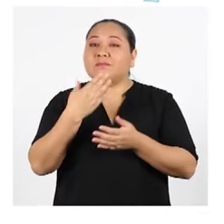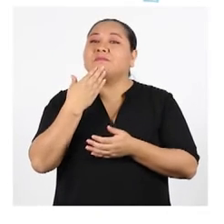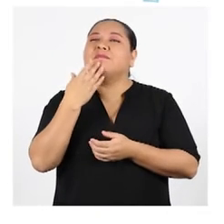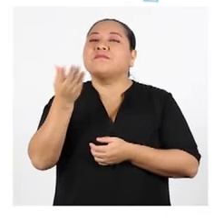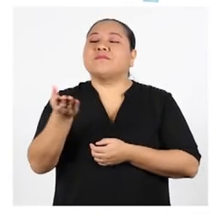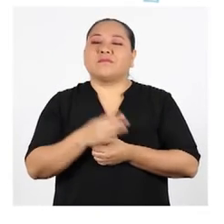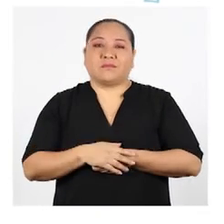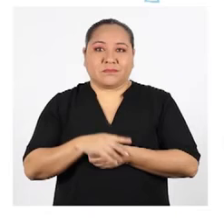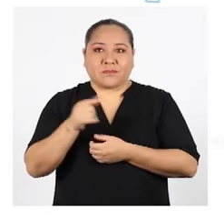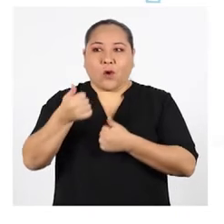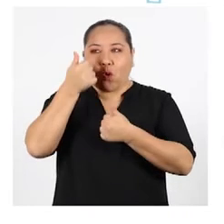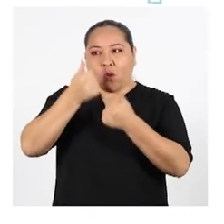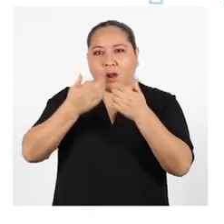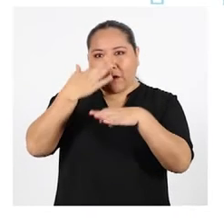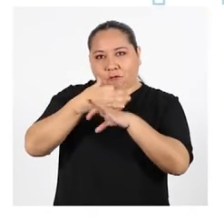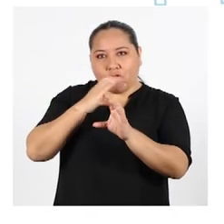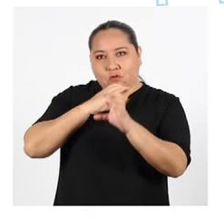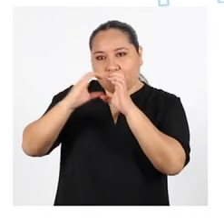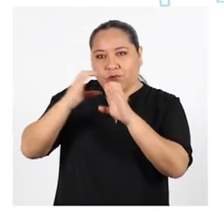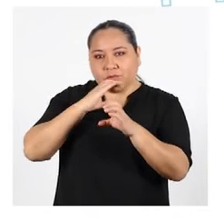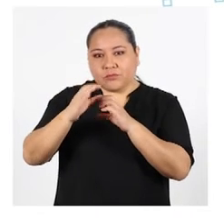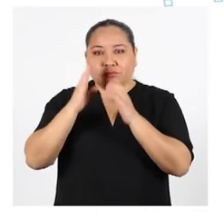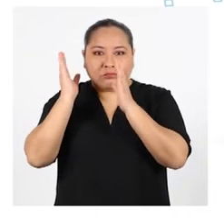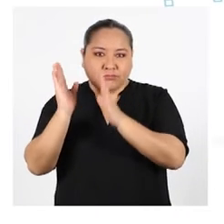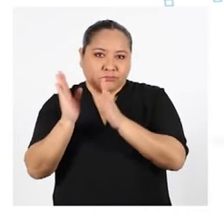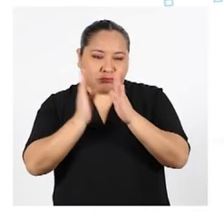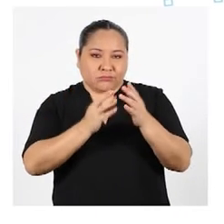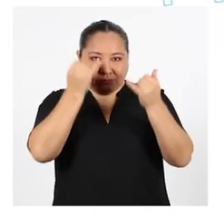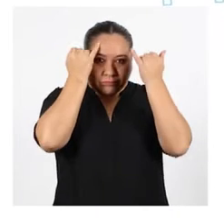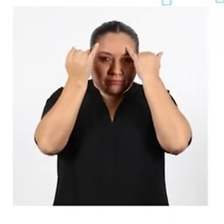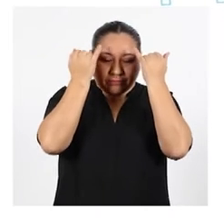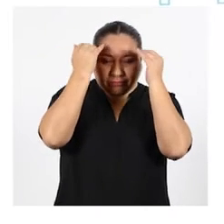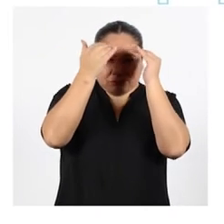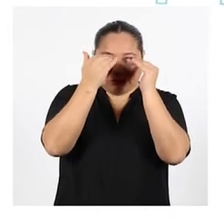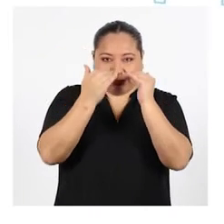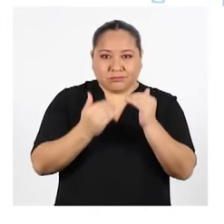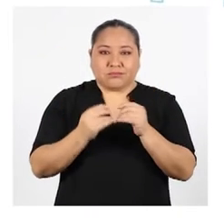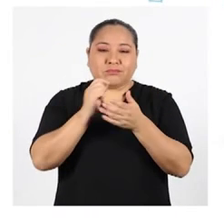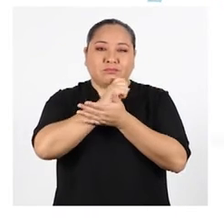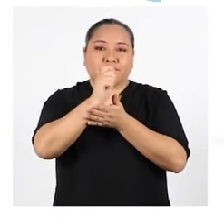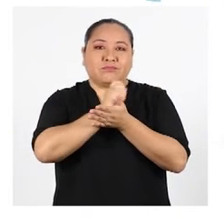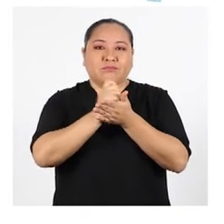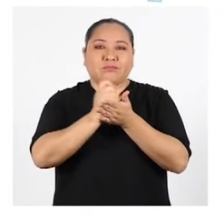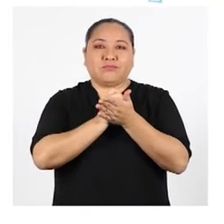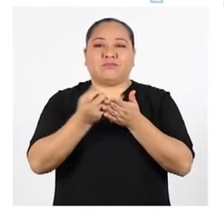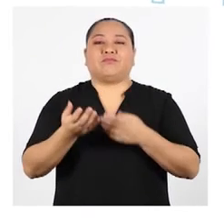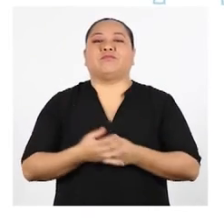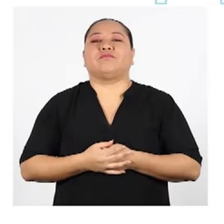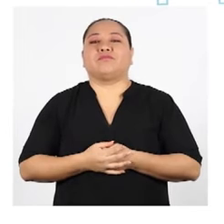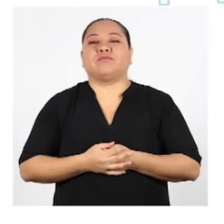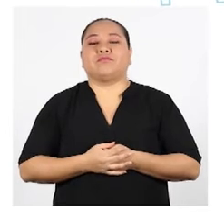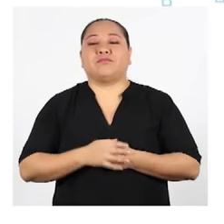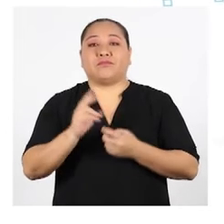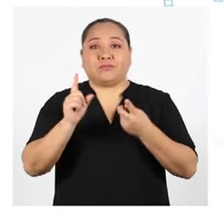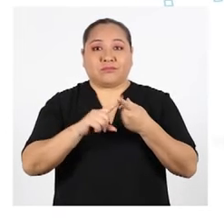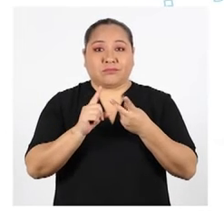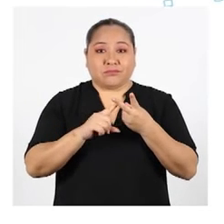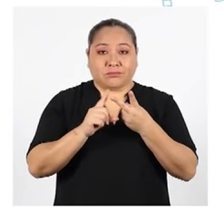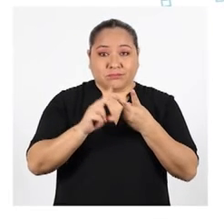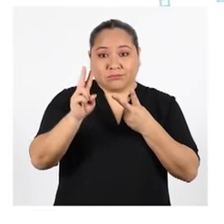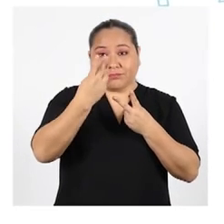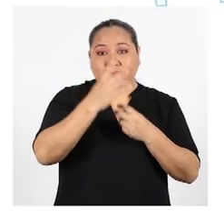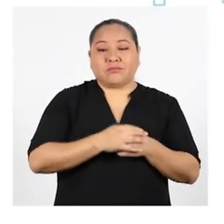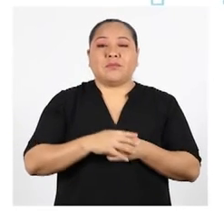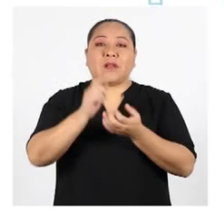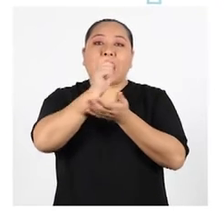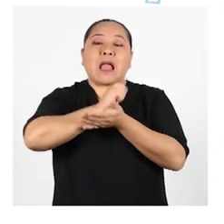decir, cuál es la situación comunicativa. Y organizamos las ideas que tenemos para escribir el discurso. Segundo,